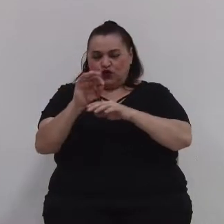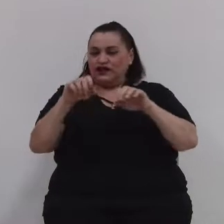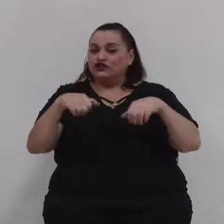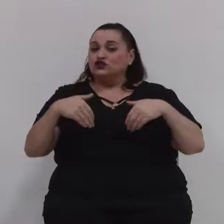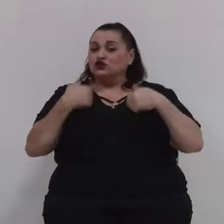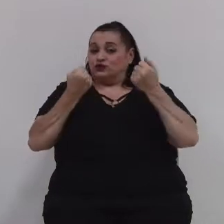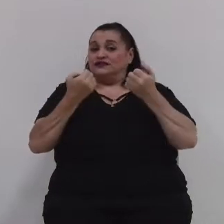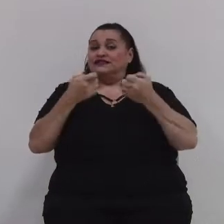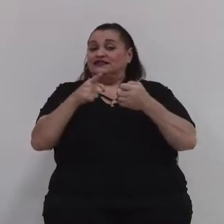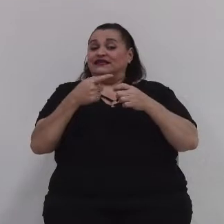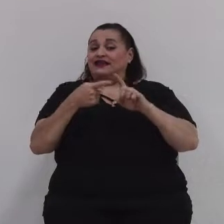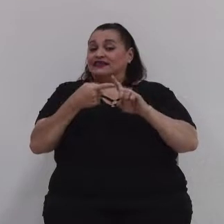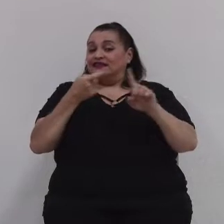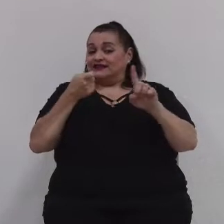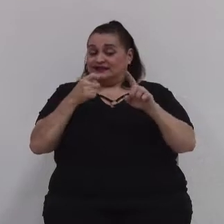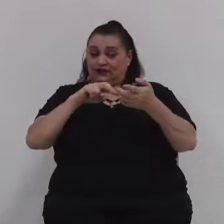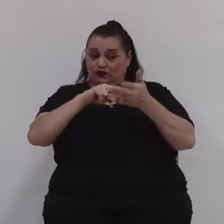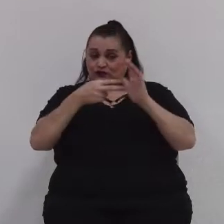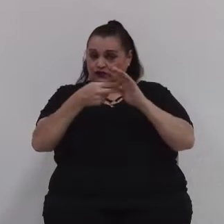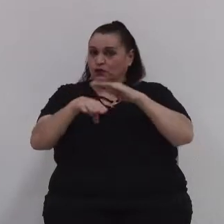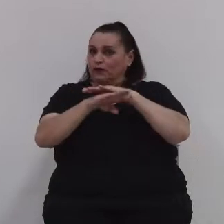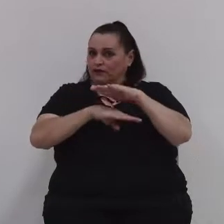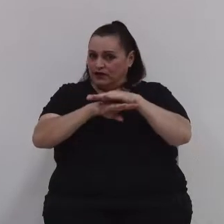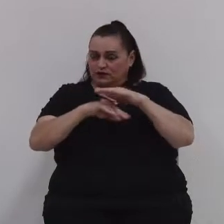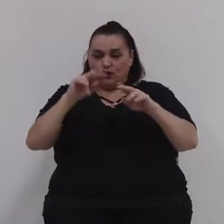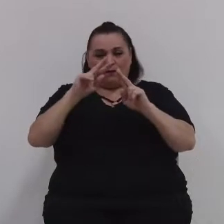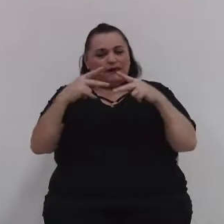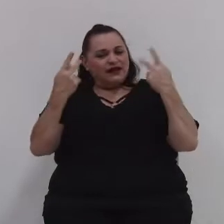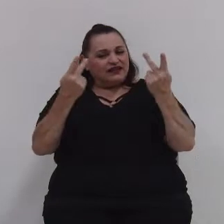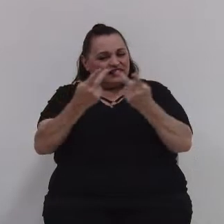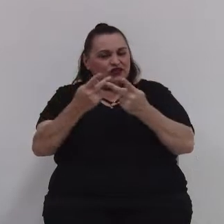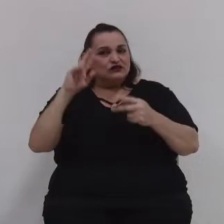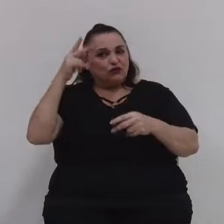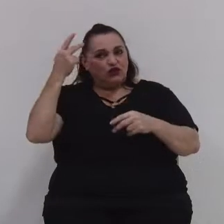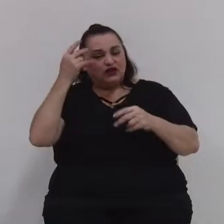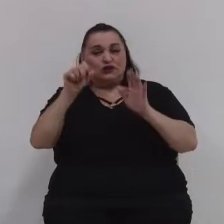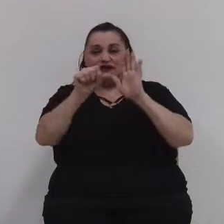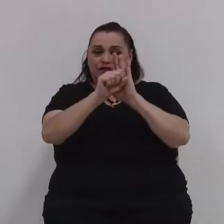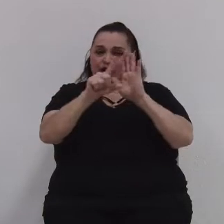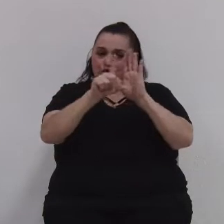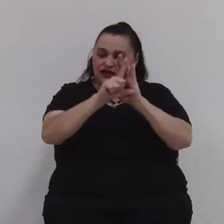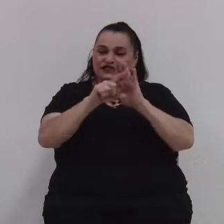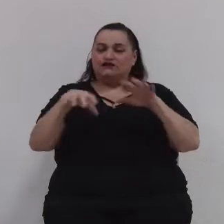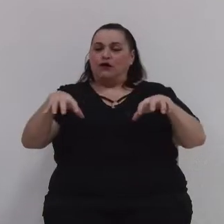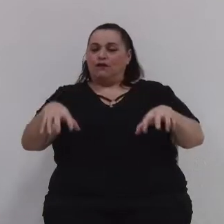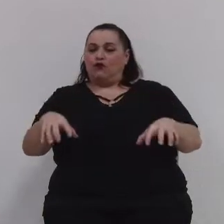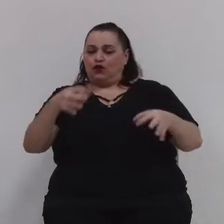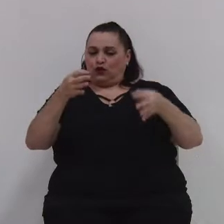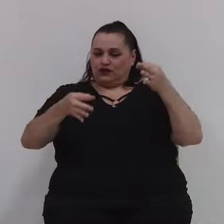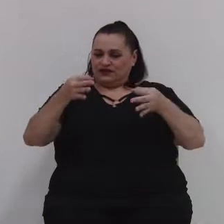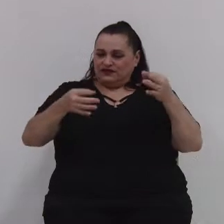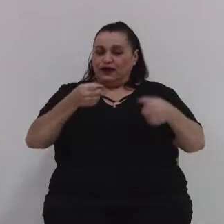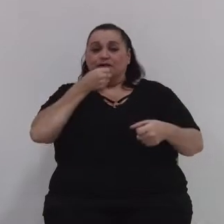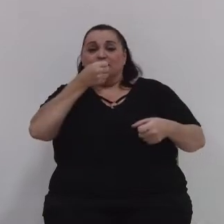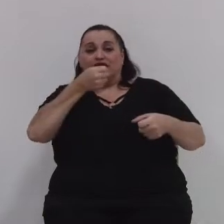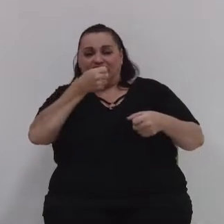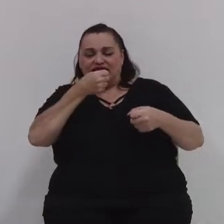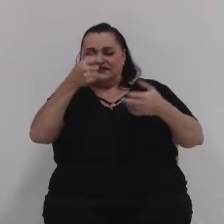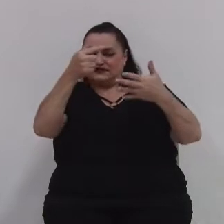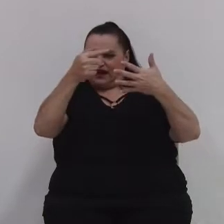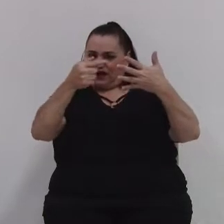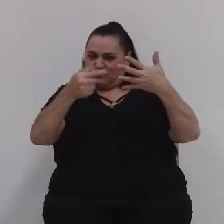la conceptualización básica. Partidos políticos, Asamblea Legislativa, Poder Judicial, prensa, entre otros actores